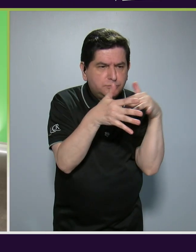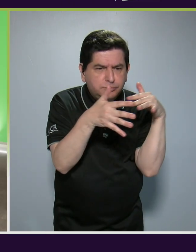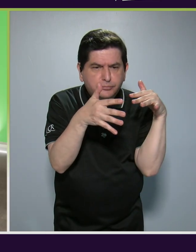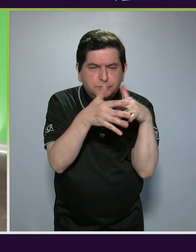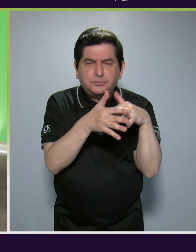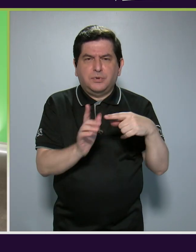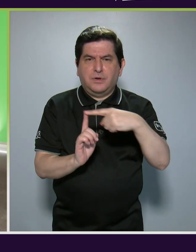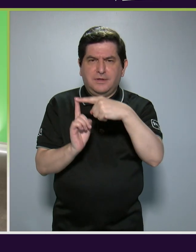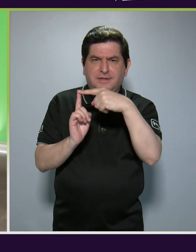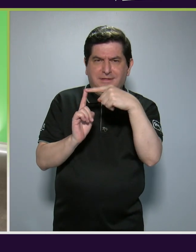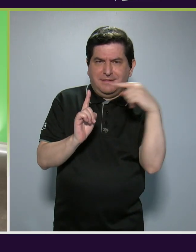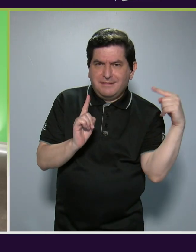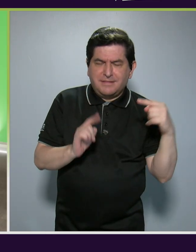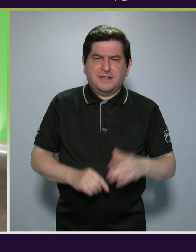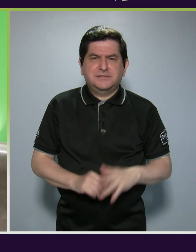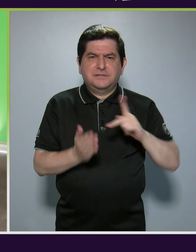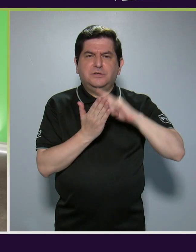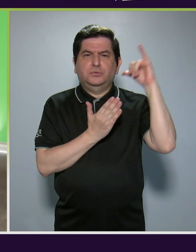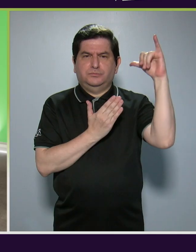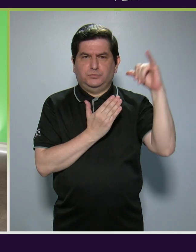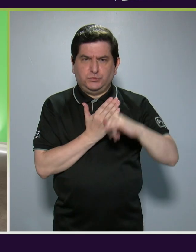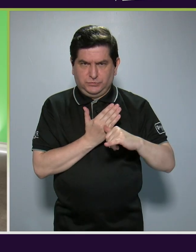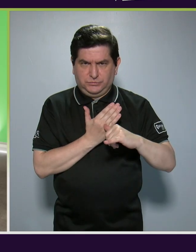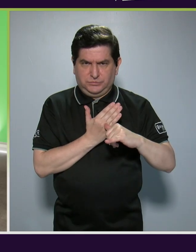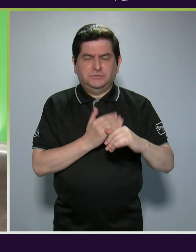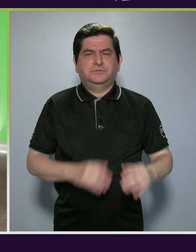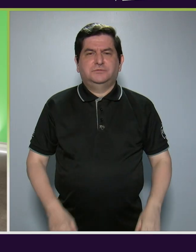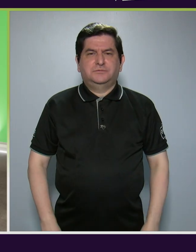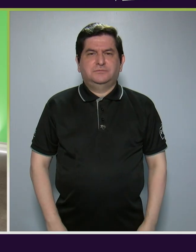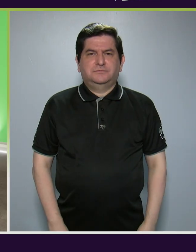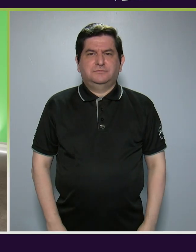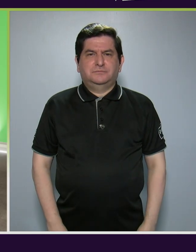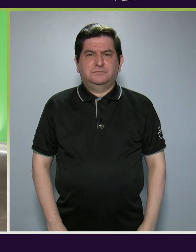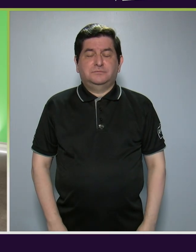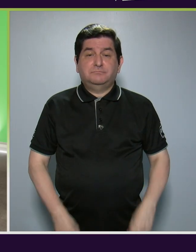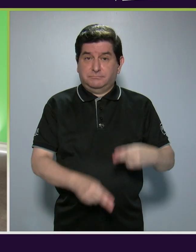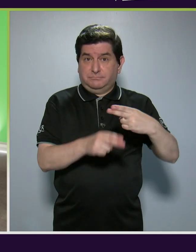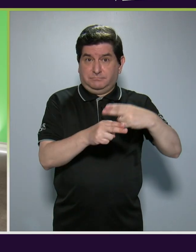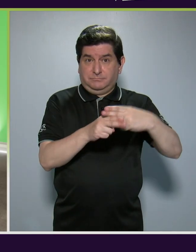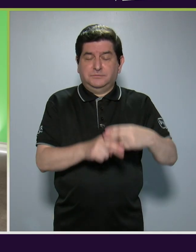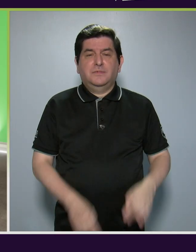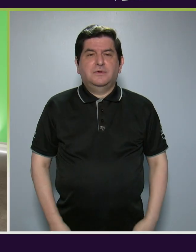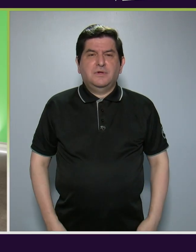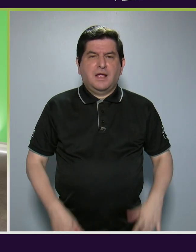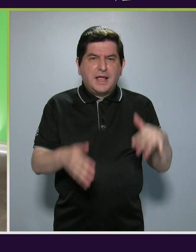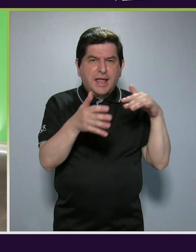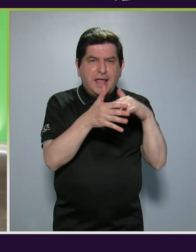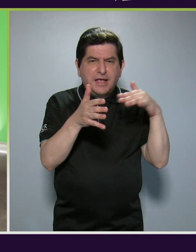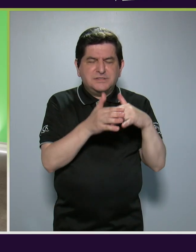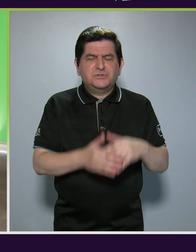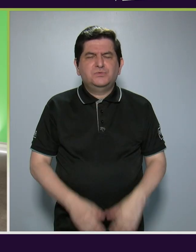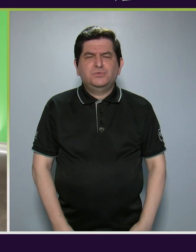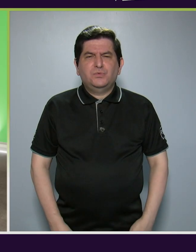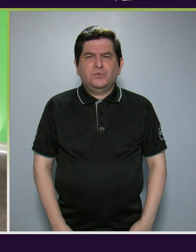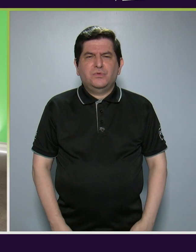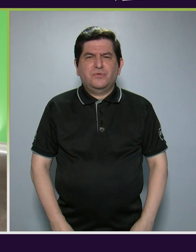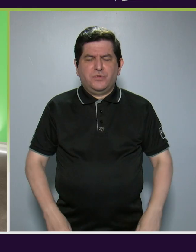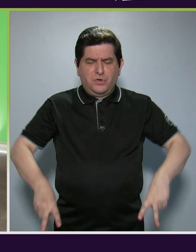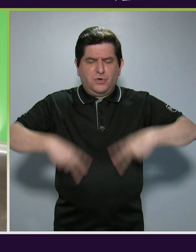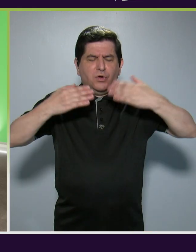a partir de un proyecto que se denomina Estudio de Longevidad o